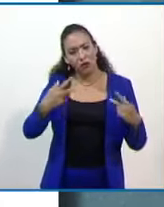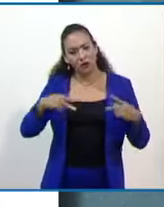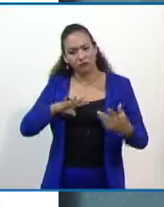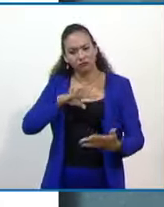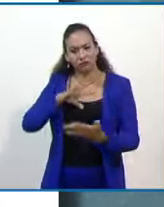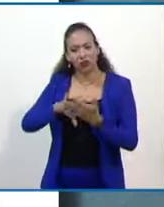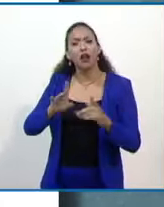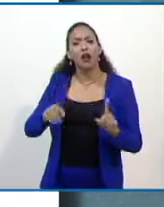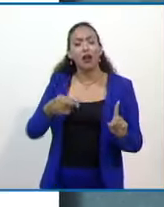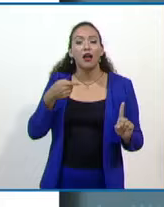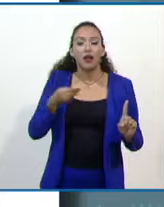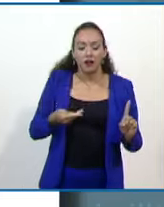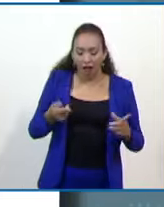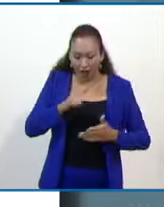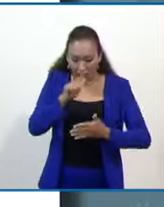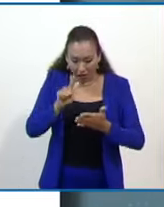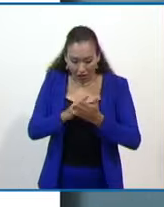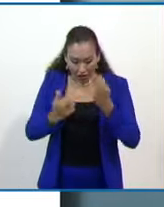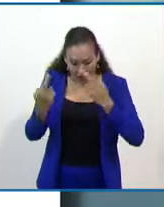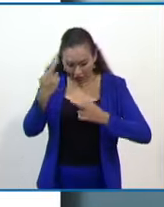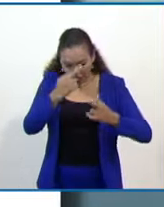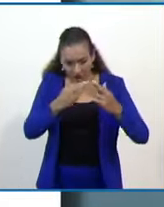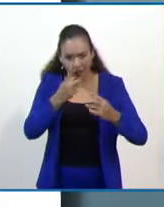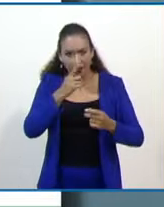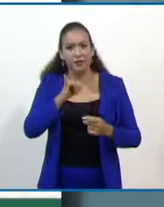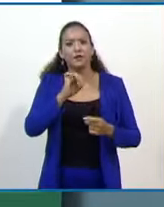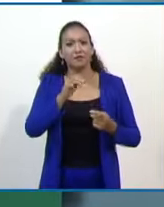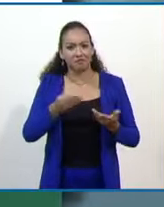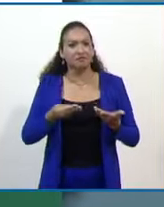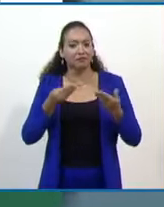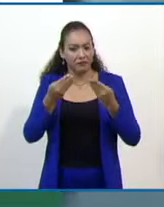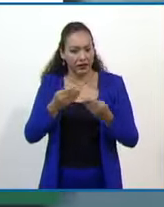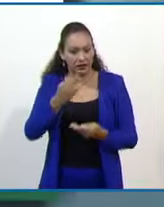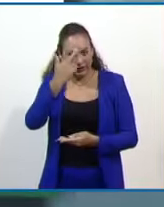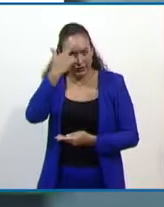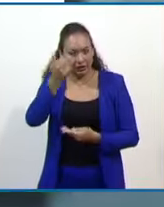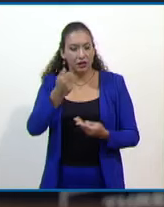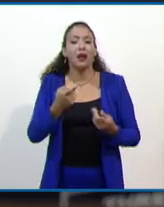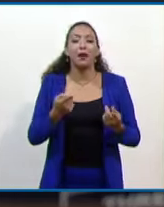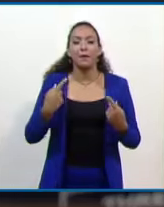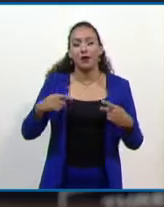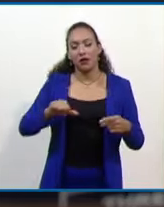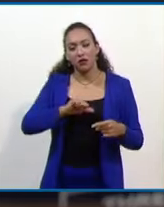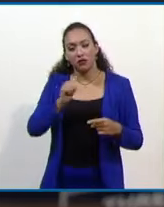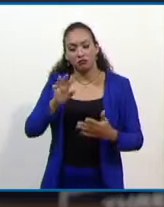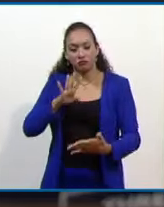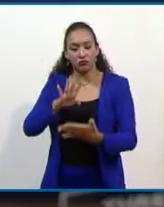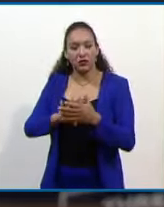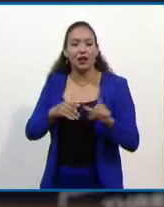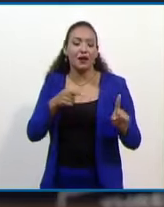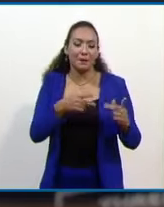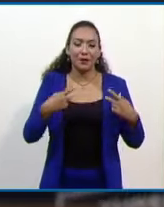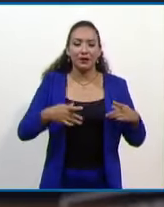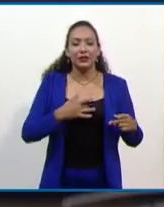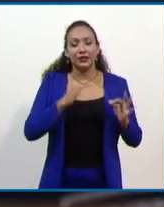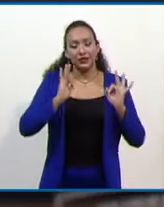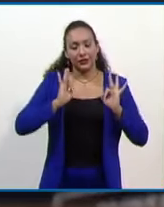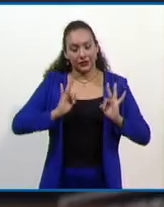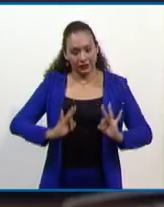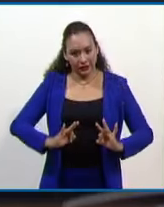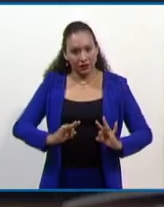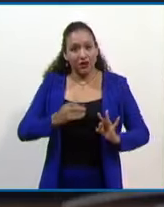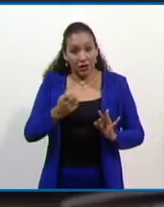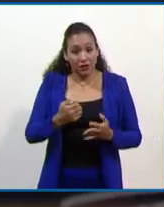sido perseguido y sancionado conforme a las leyes penales. Preciso que la obligación de juzgar con perspectiva de género e interseccionalidad